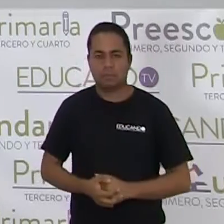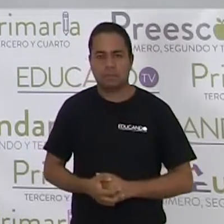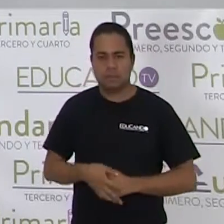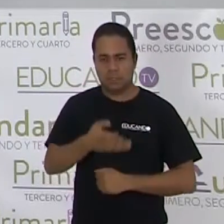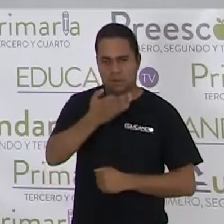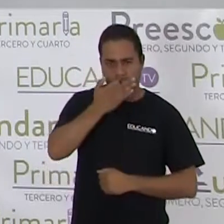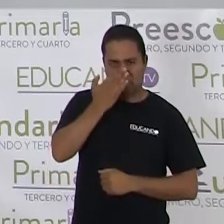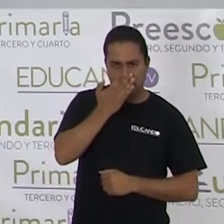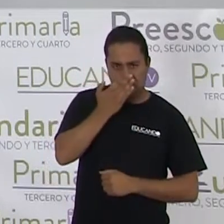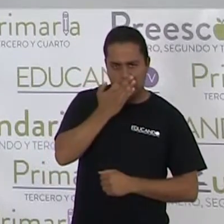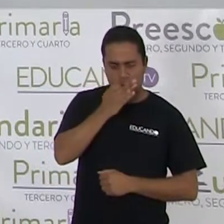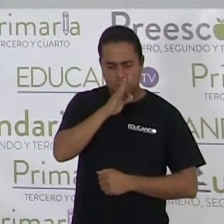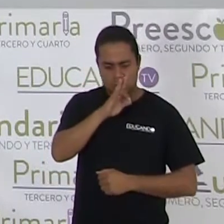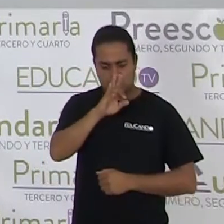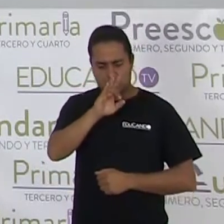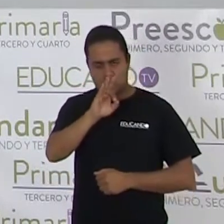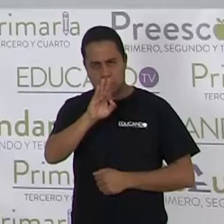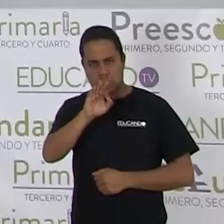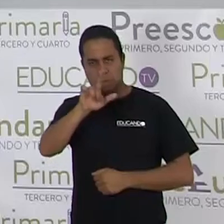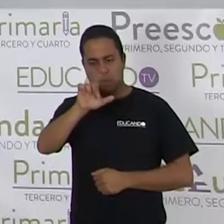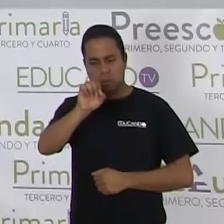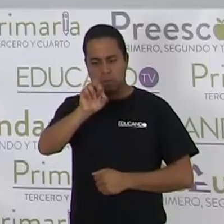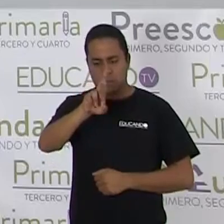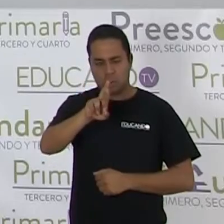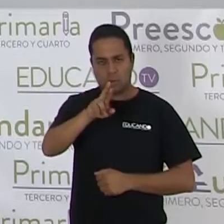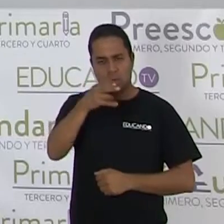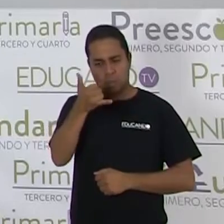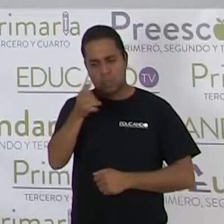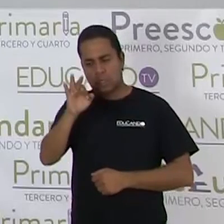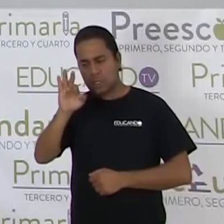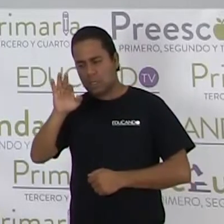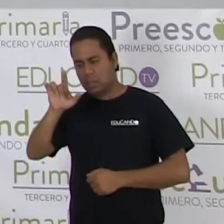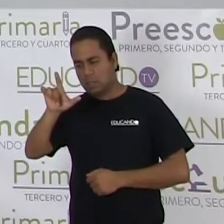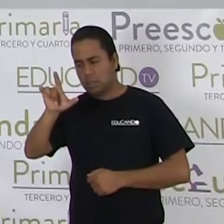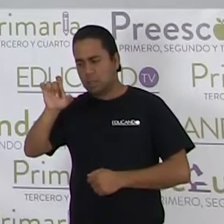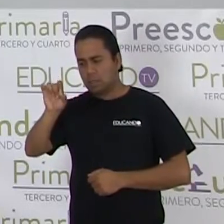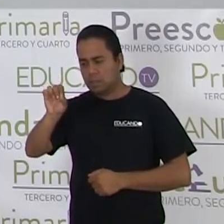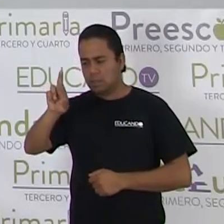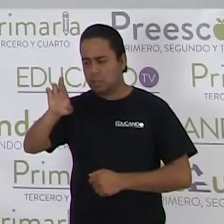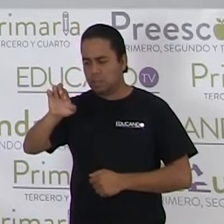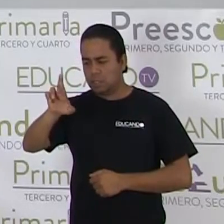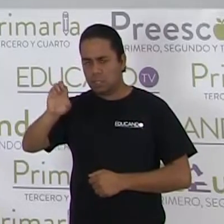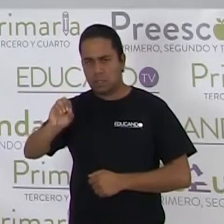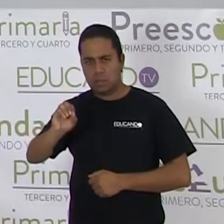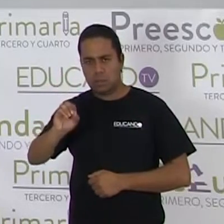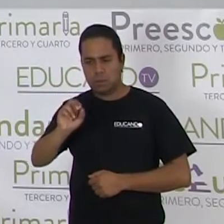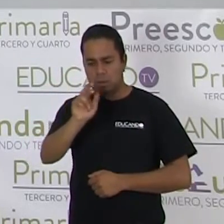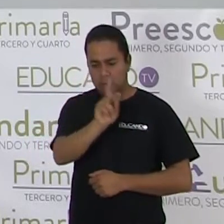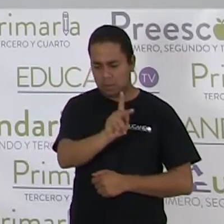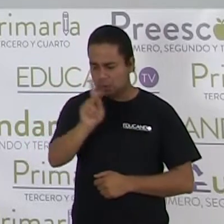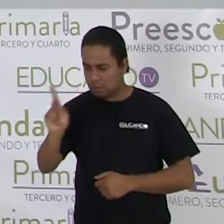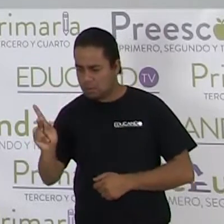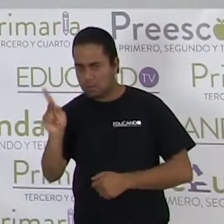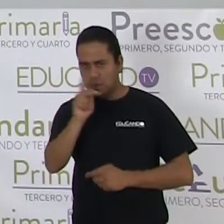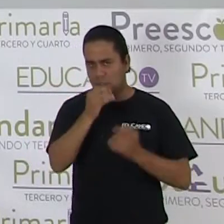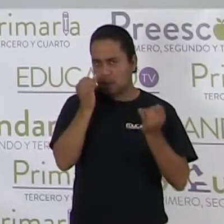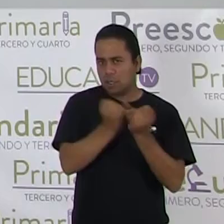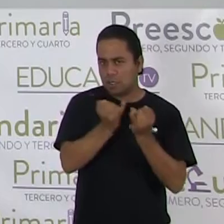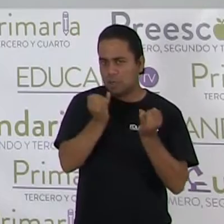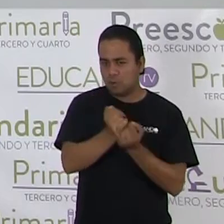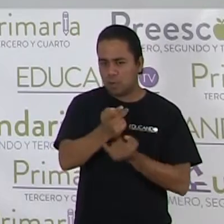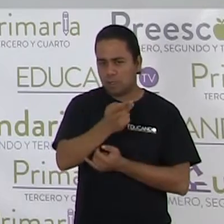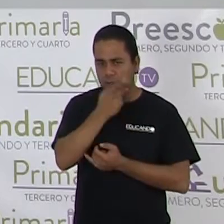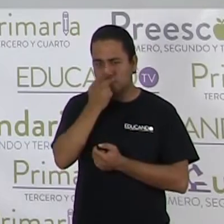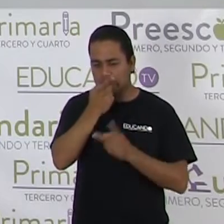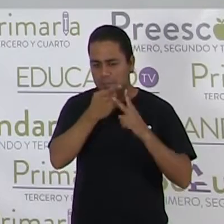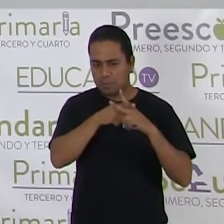Flor y florero, te das cuenta que son palabras iguales, ¿verdad? Pueden ser iguales porque suenan al principio de